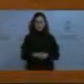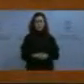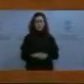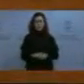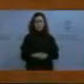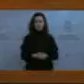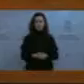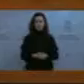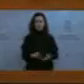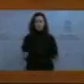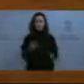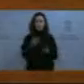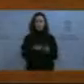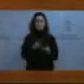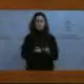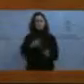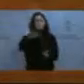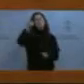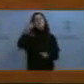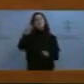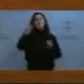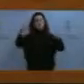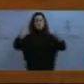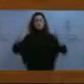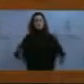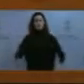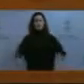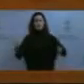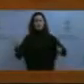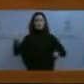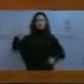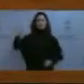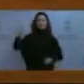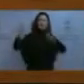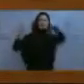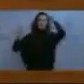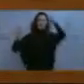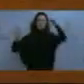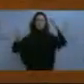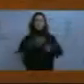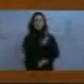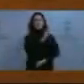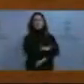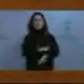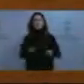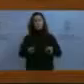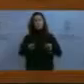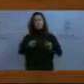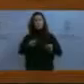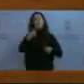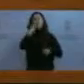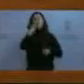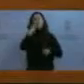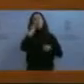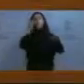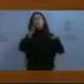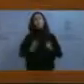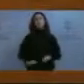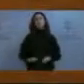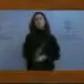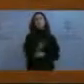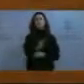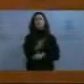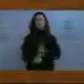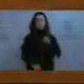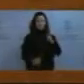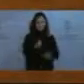las pruebas que participaba, y mostraba orgulloso un cartel donde venía el sello de la Delegación de Juventud y Deportes. Era novedoso, oiga, mire, estamos patrocinando pruebas. Era una